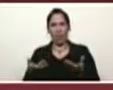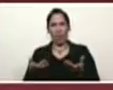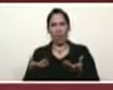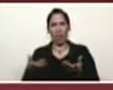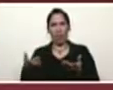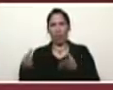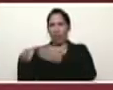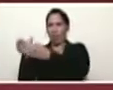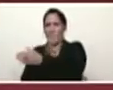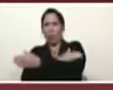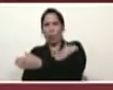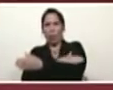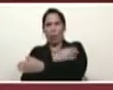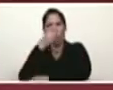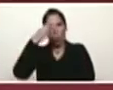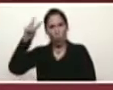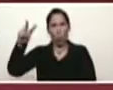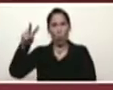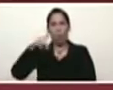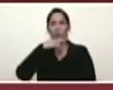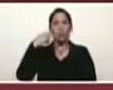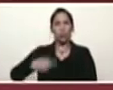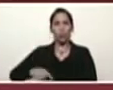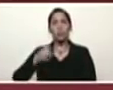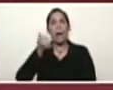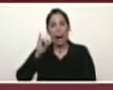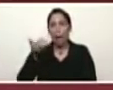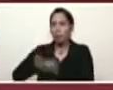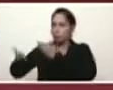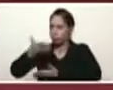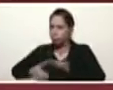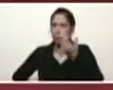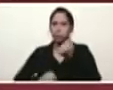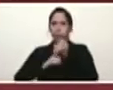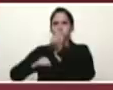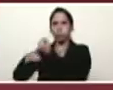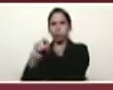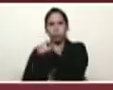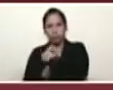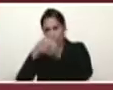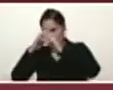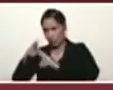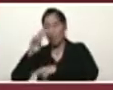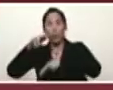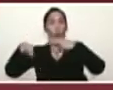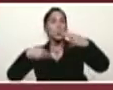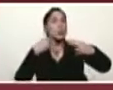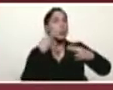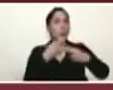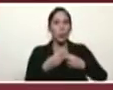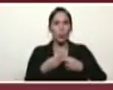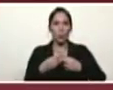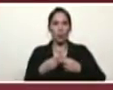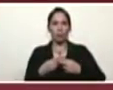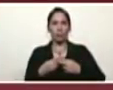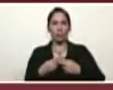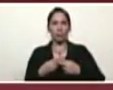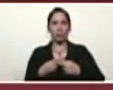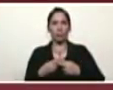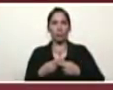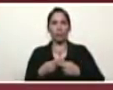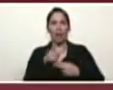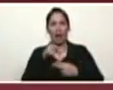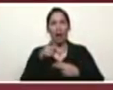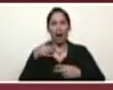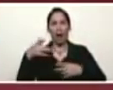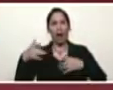Con Cuba y Rusia tenemos relaciones de hermandad, de cooperación, de respeto. Jamás un evento como